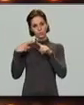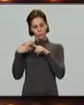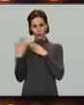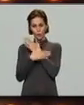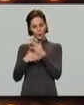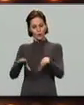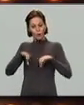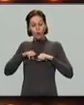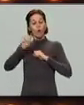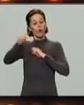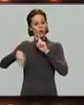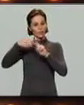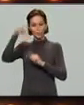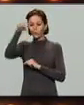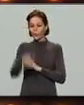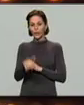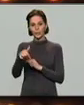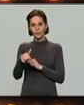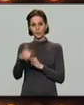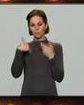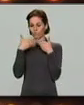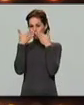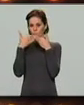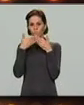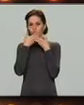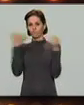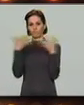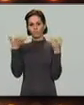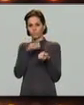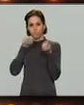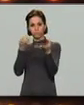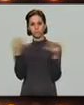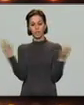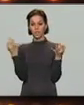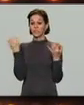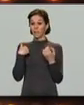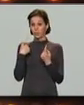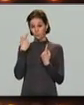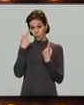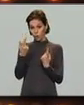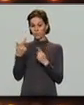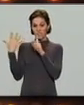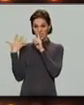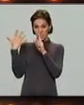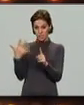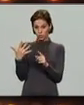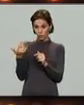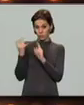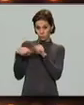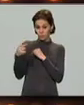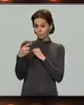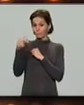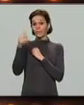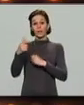necesitado 2 años y medio de gobierno para poder anunciaros hoy que por primera vez desde hace 6